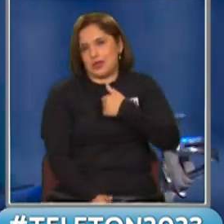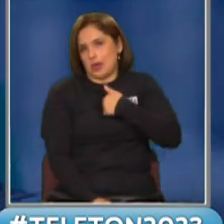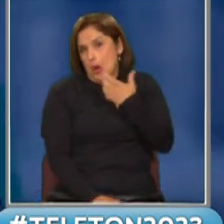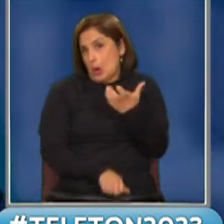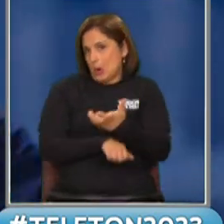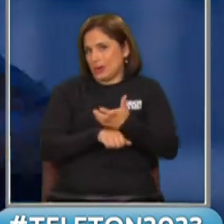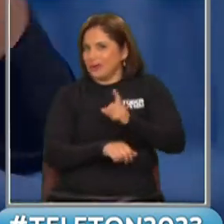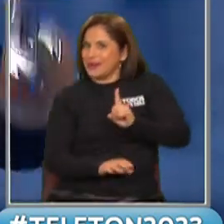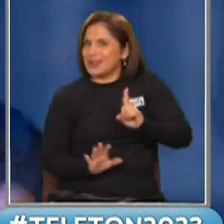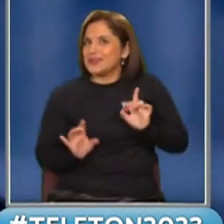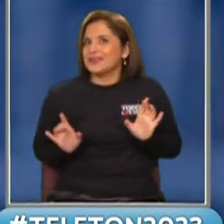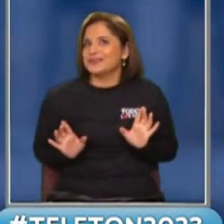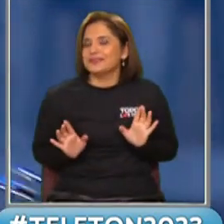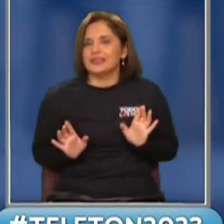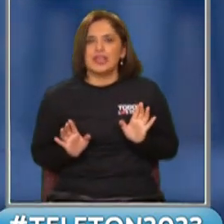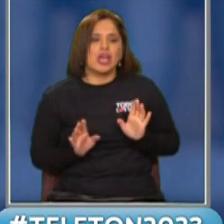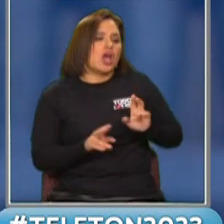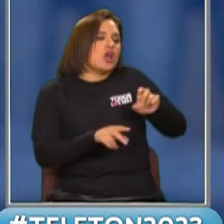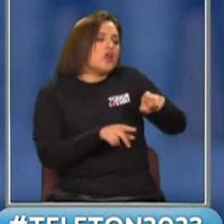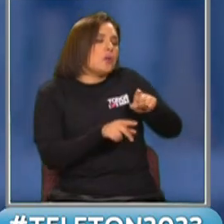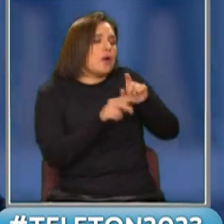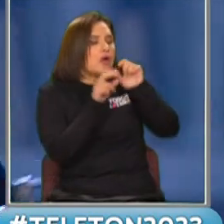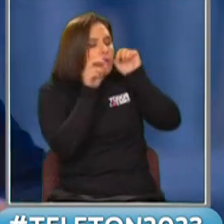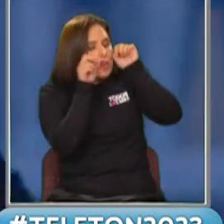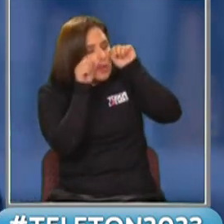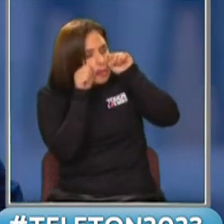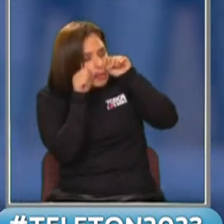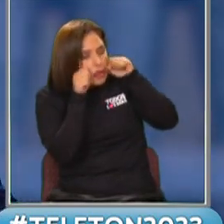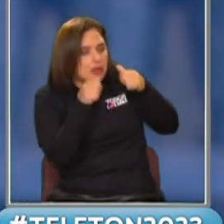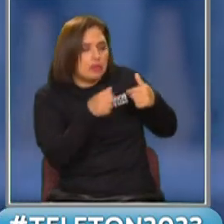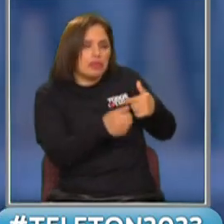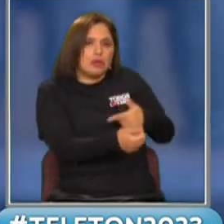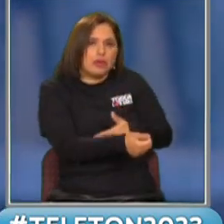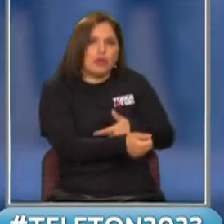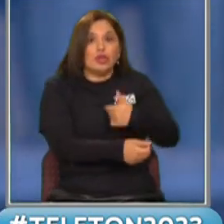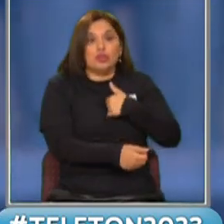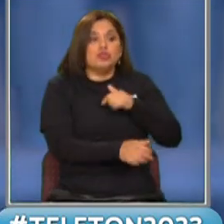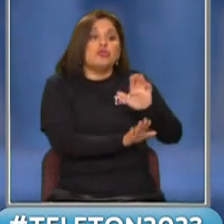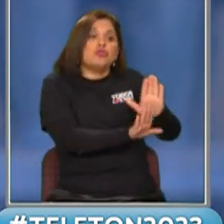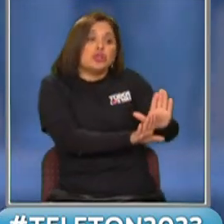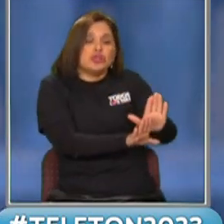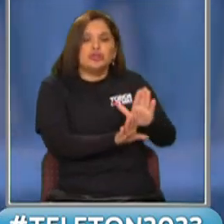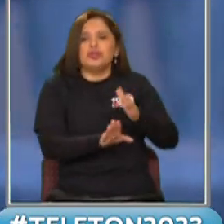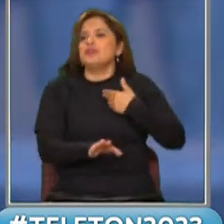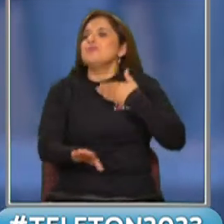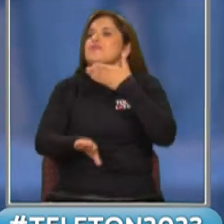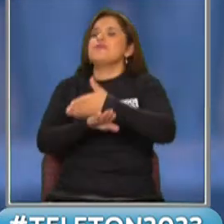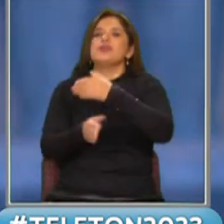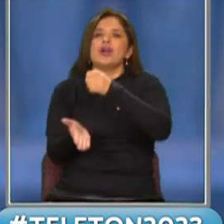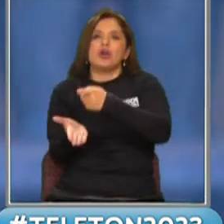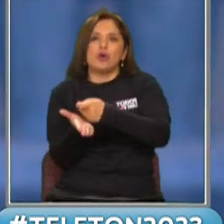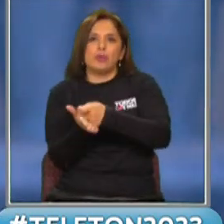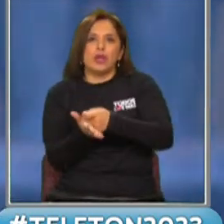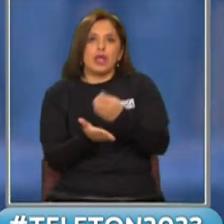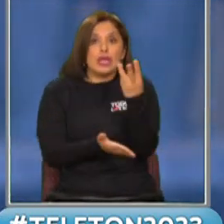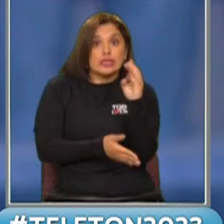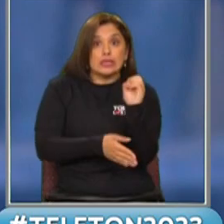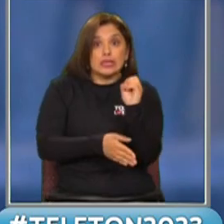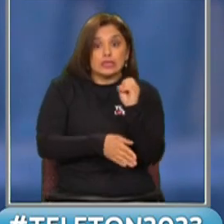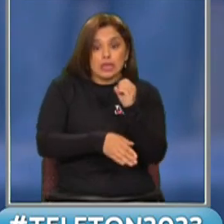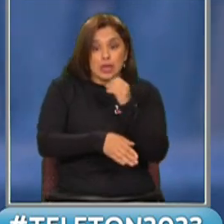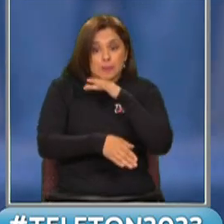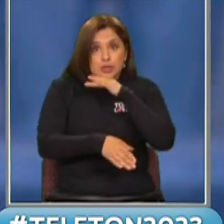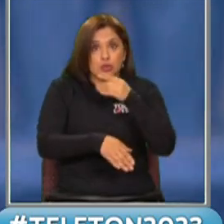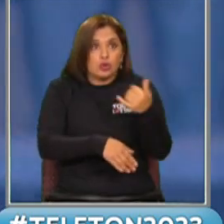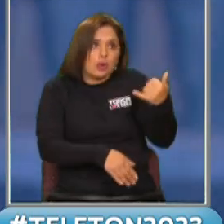cachái entonces yo dije lo van a tener anestesiado ahí todo yo qué hice lo dejé y me fui a comprar a la media hora me llaman me